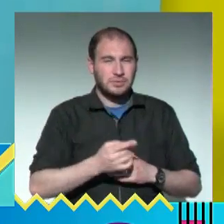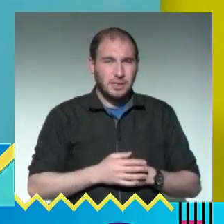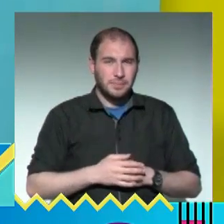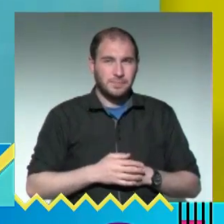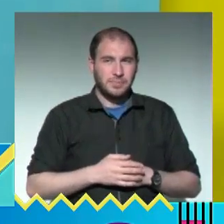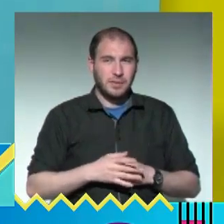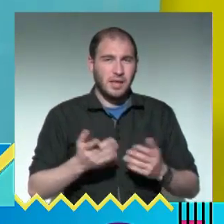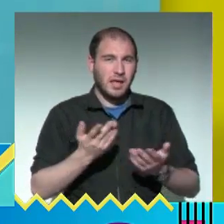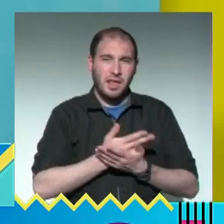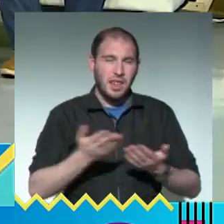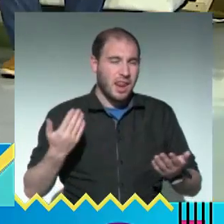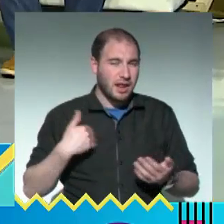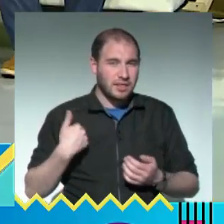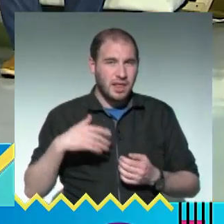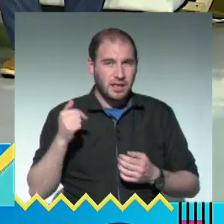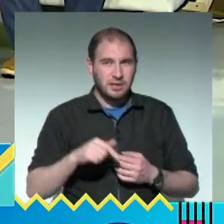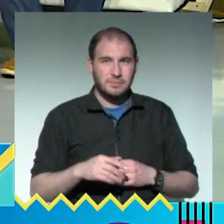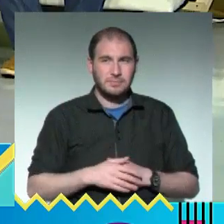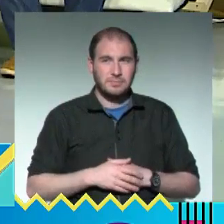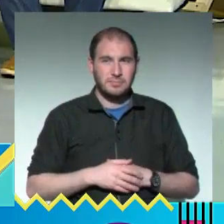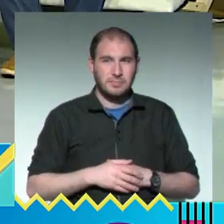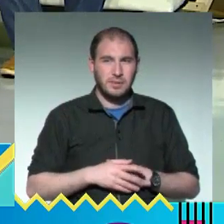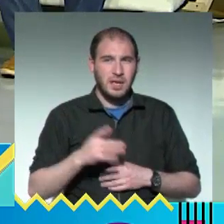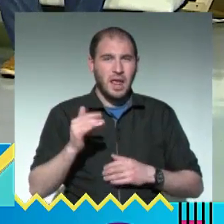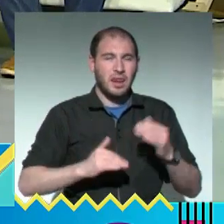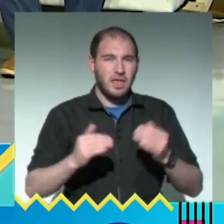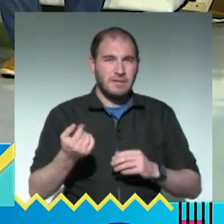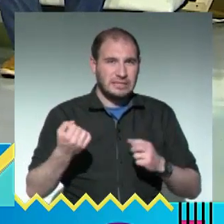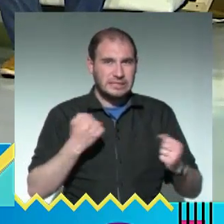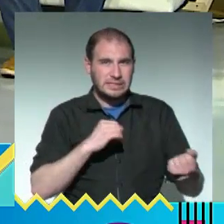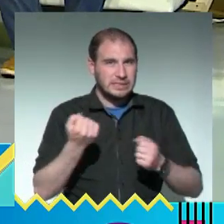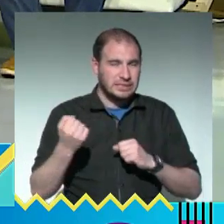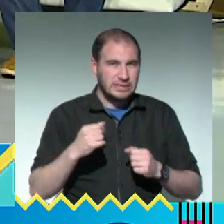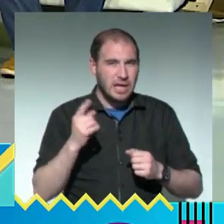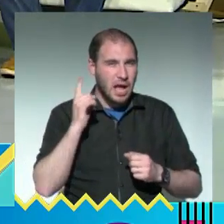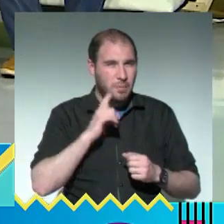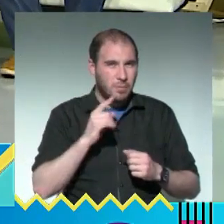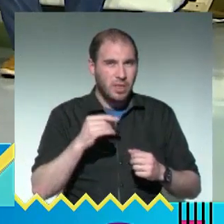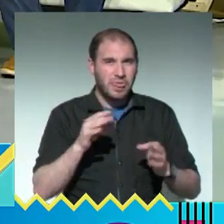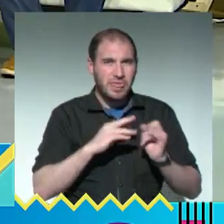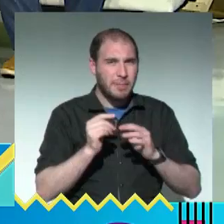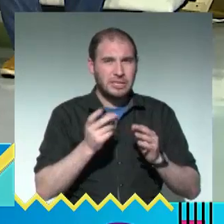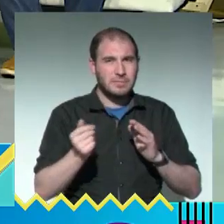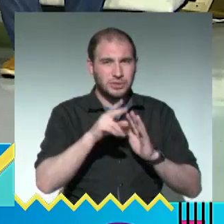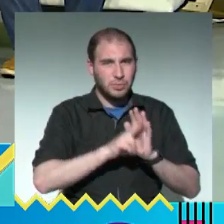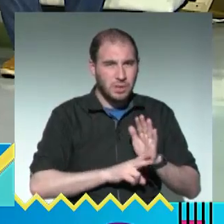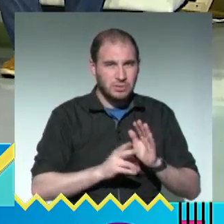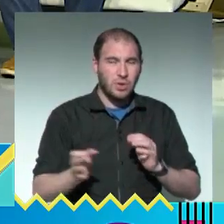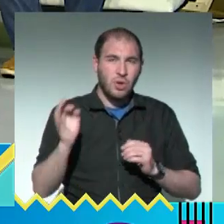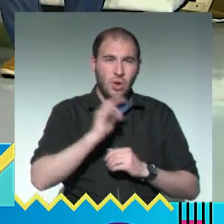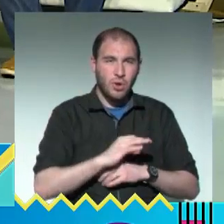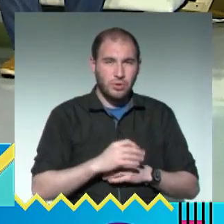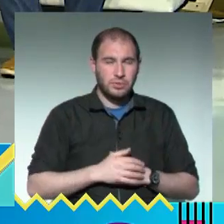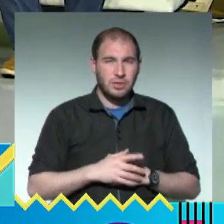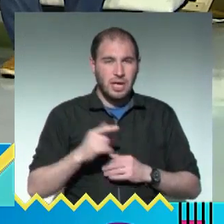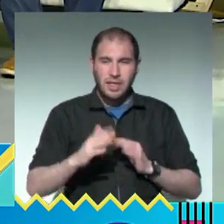en general en Argentina se ha visto este nivel de tensión o este nivel de intensidad al debatir un presupuesto, o si esto